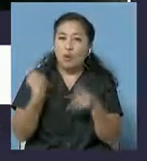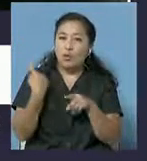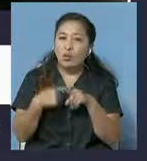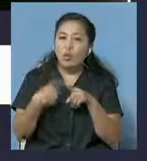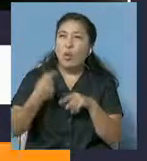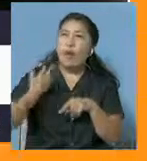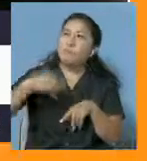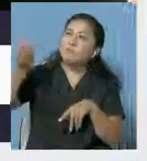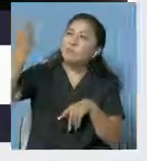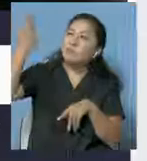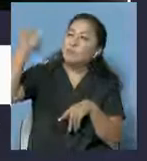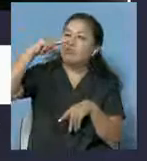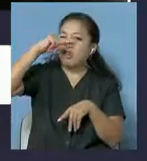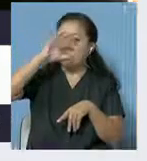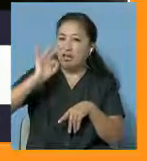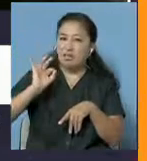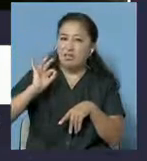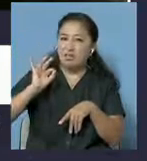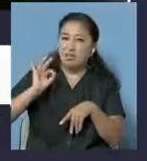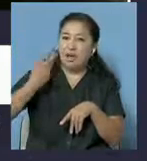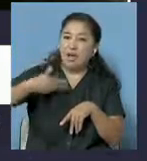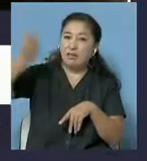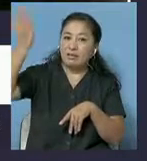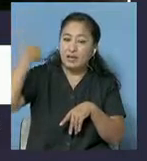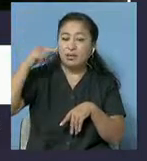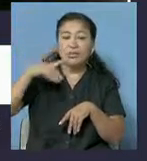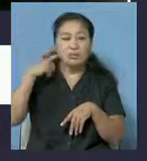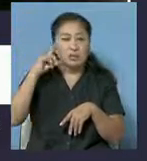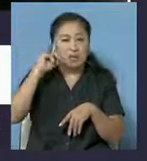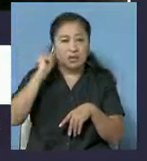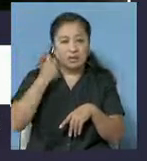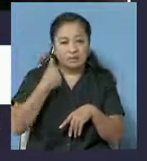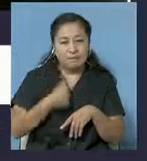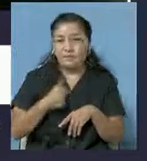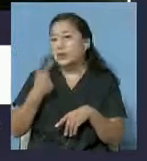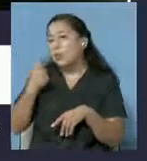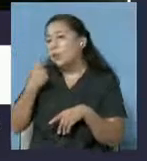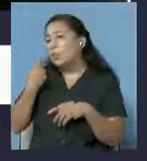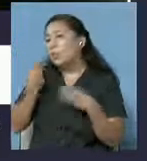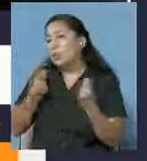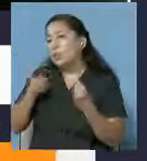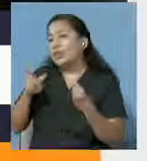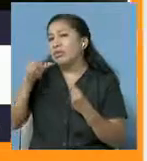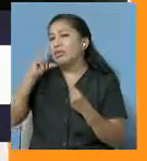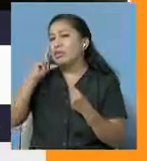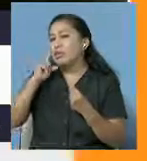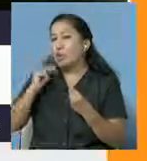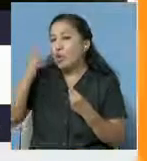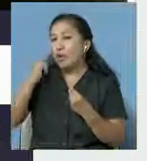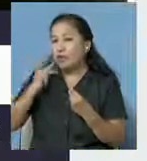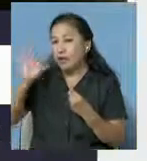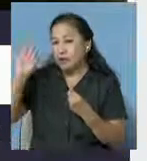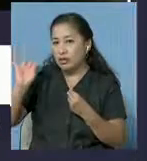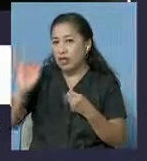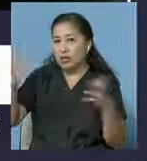del 70, así que muy emotivo esta semana, Héctor. ¿Qué se puede rescatar de estos 90 años